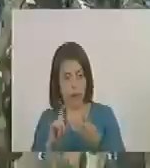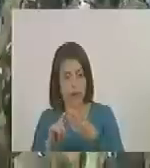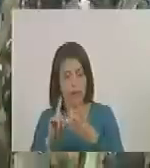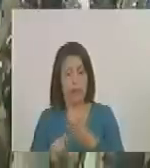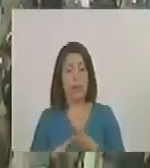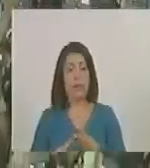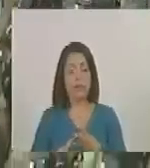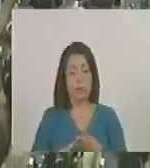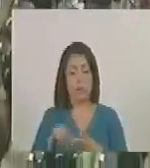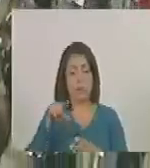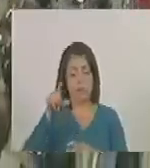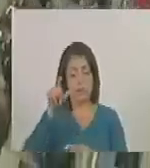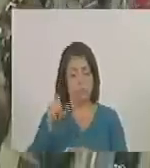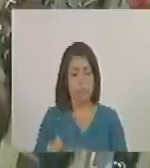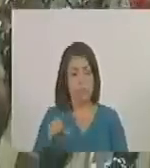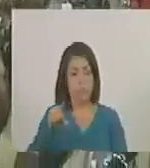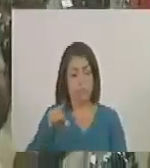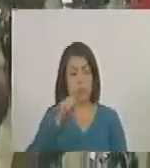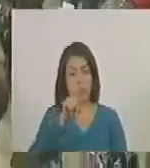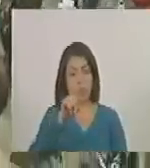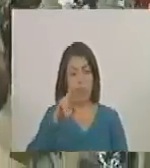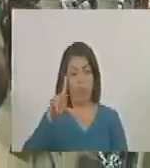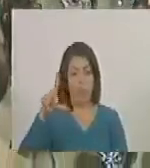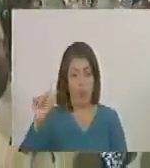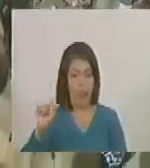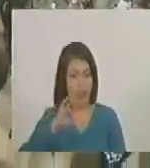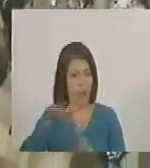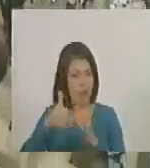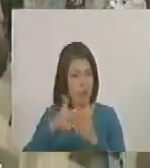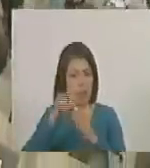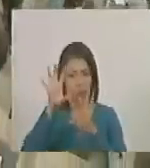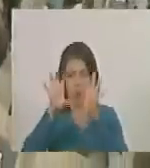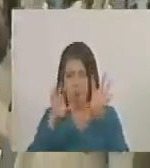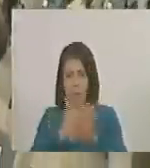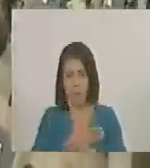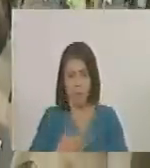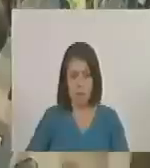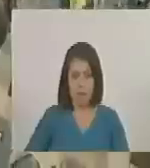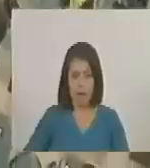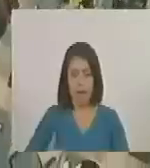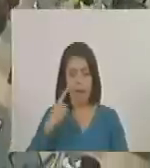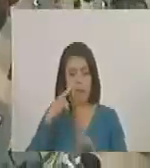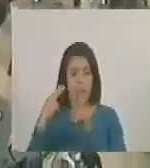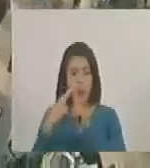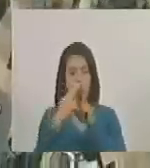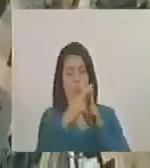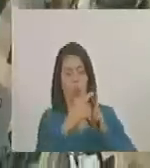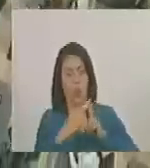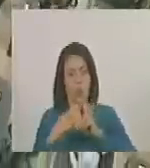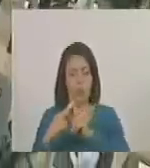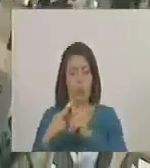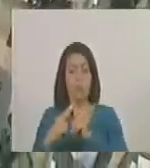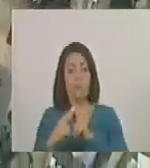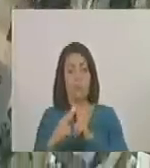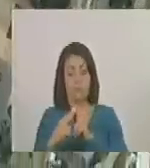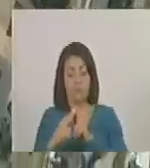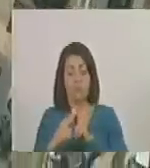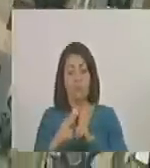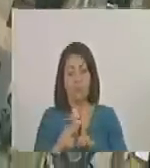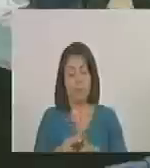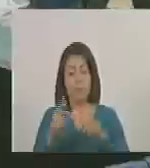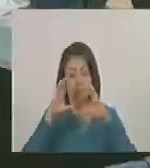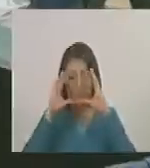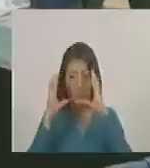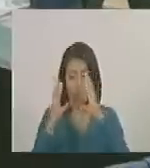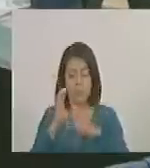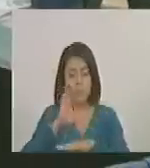el humanista Lula da Silva. Uno tiene que conocer los personajes